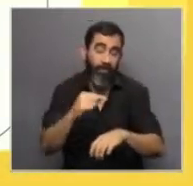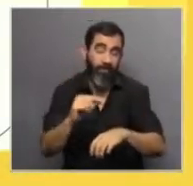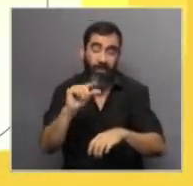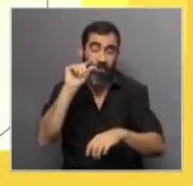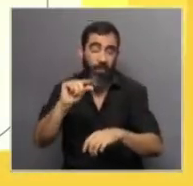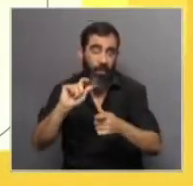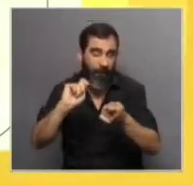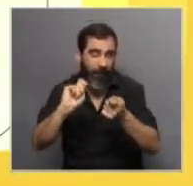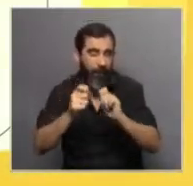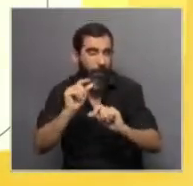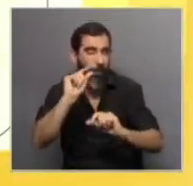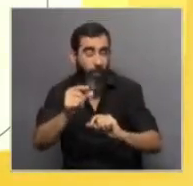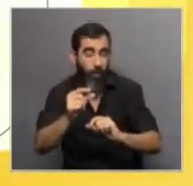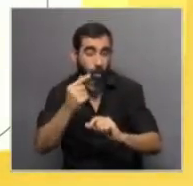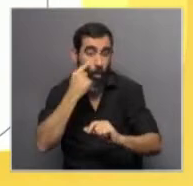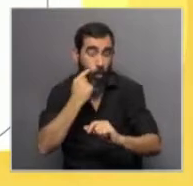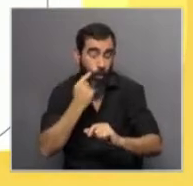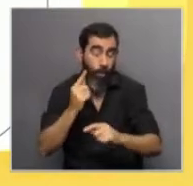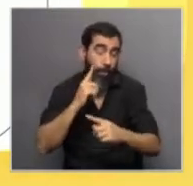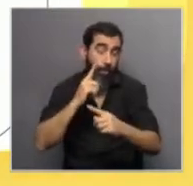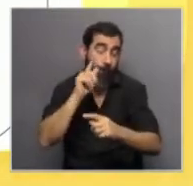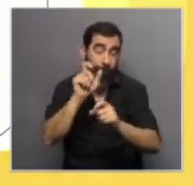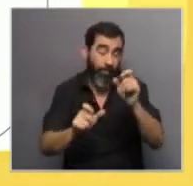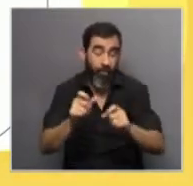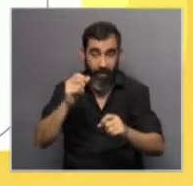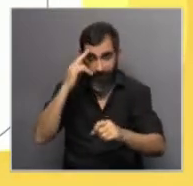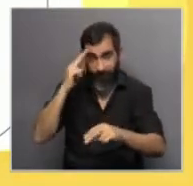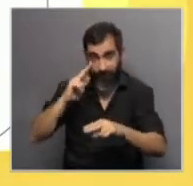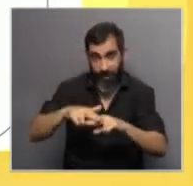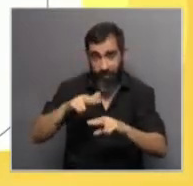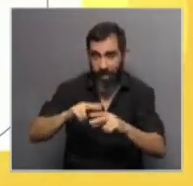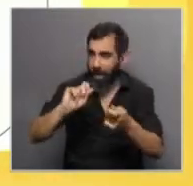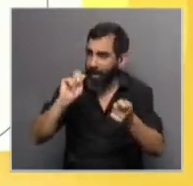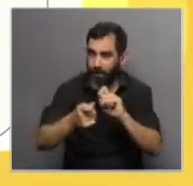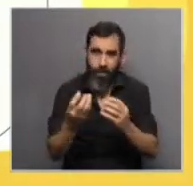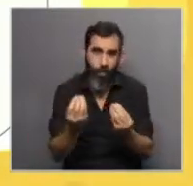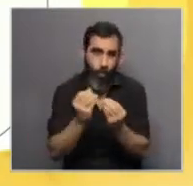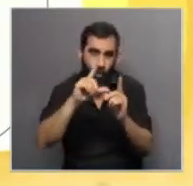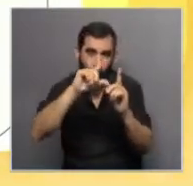pequeñas variaciones en el número de casos hacen fluctuar mucho la tasa.